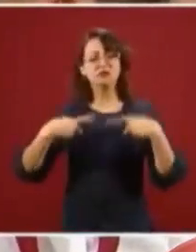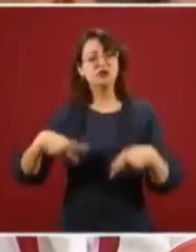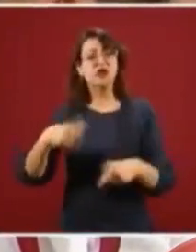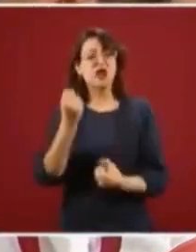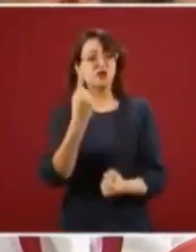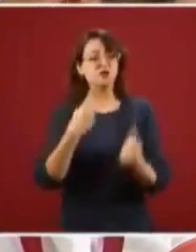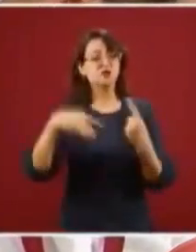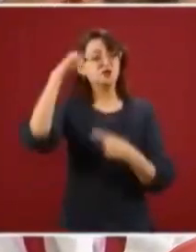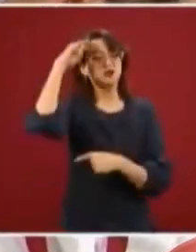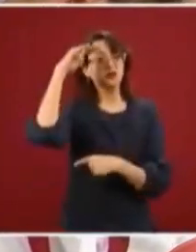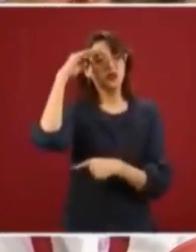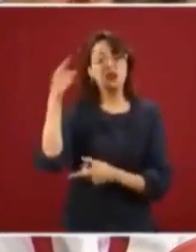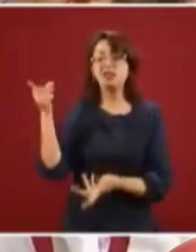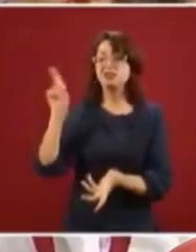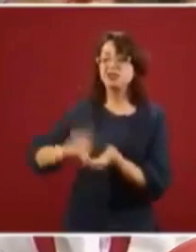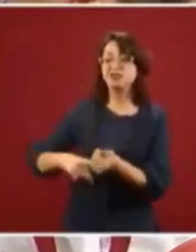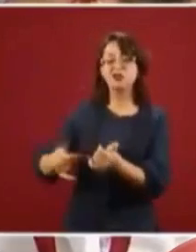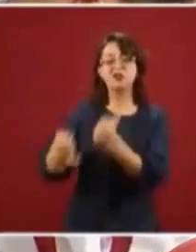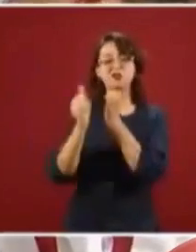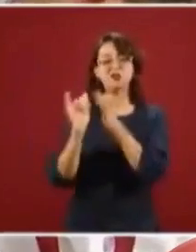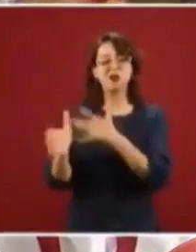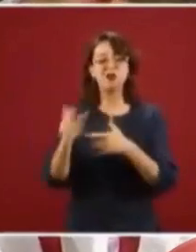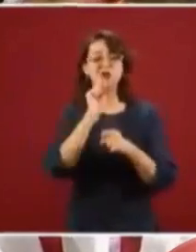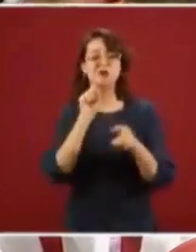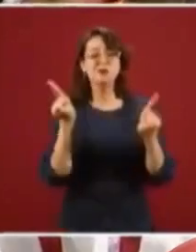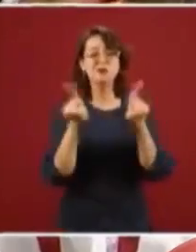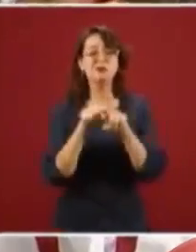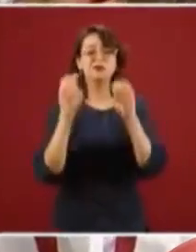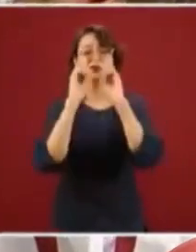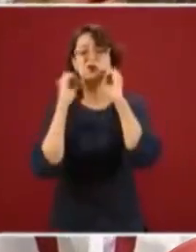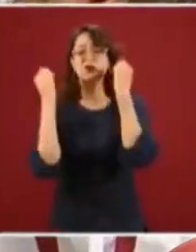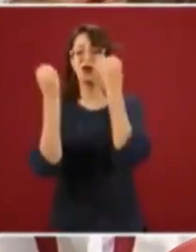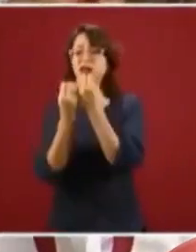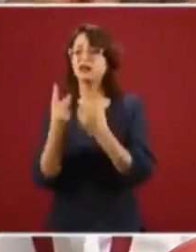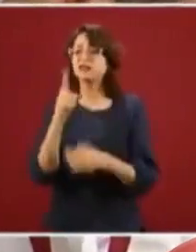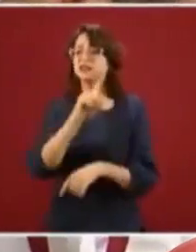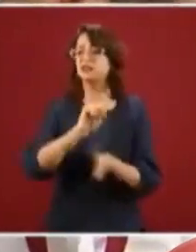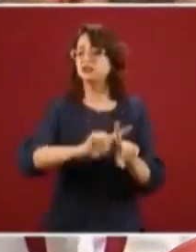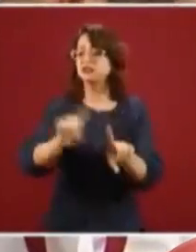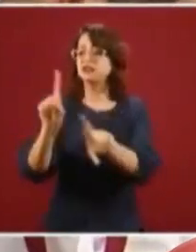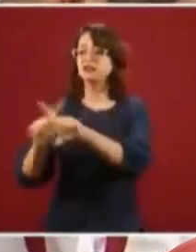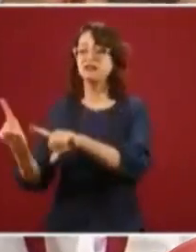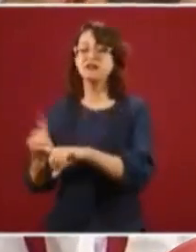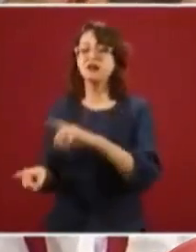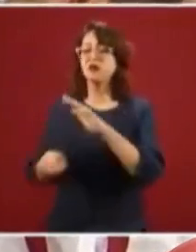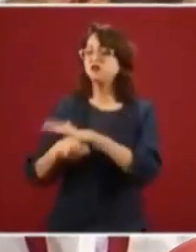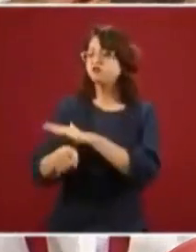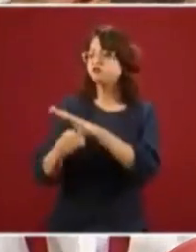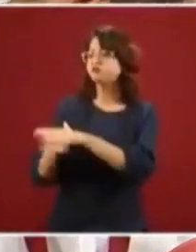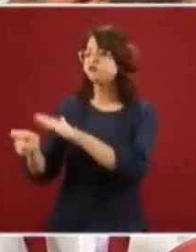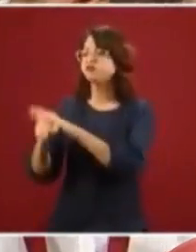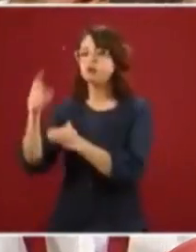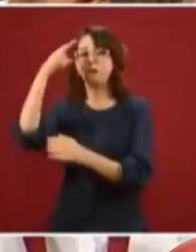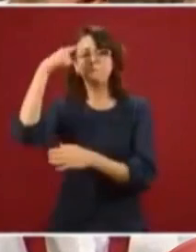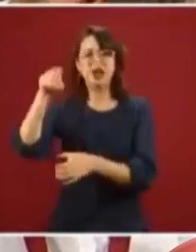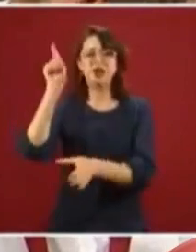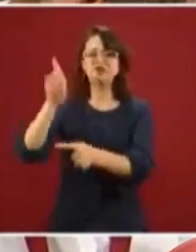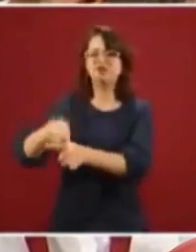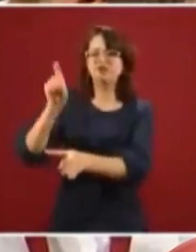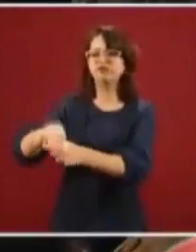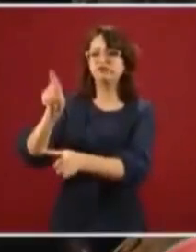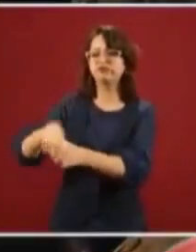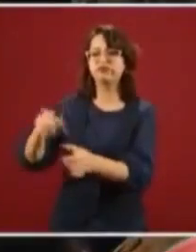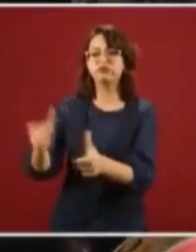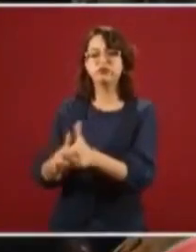que organizaciones se vendieron para juntar de manera masiva y rápida sus afiliaciones. Quisiera su opinión. Y ahorita una